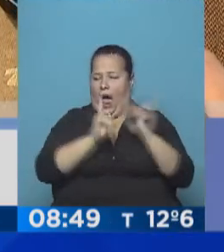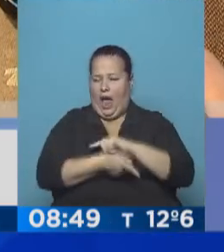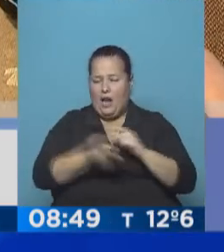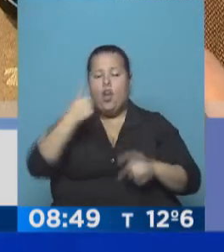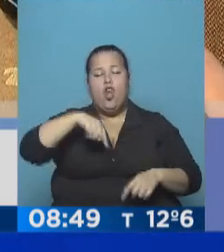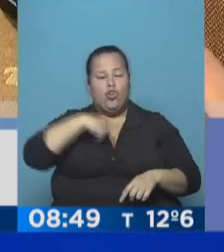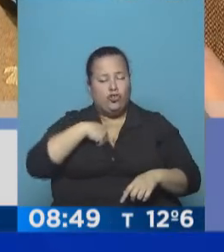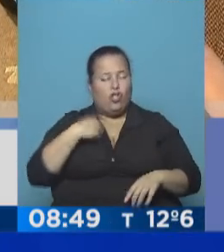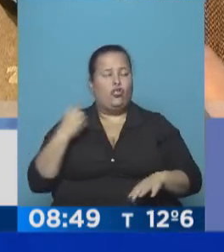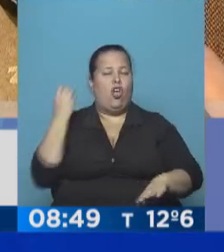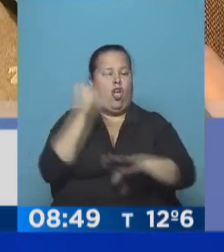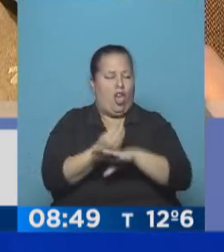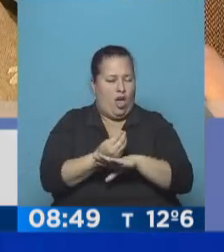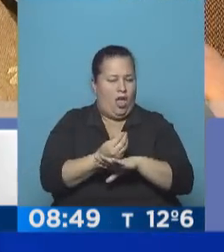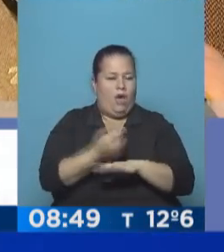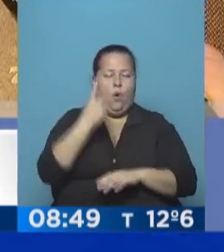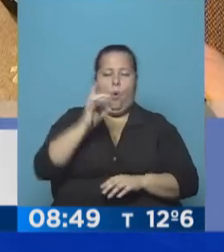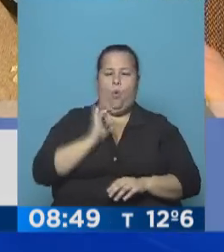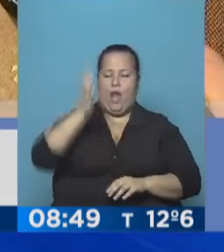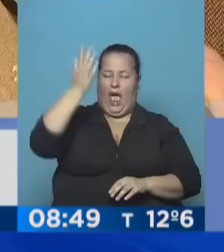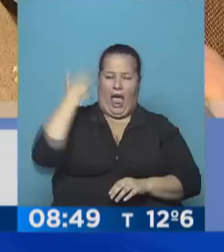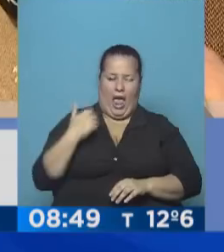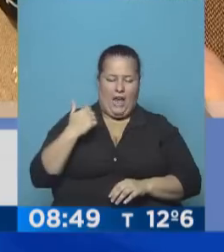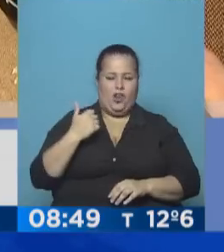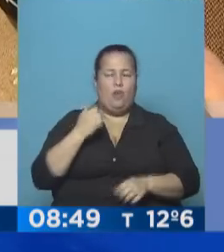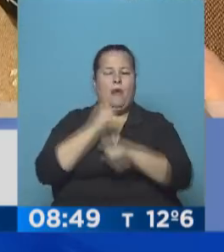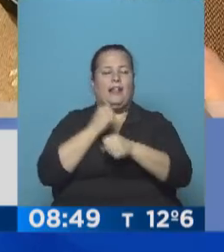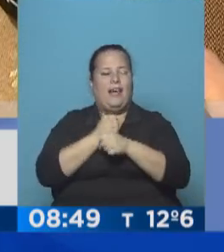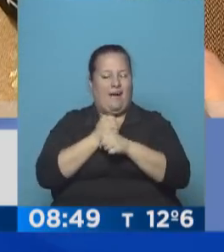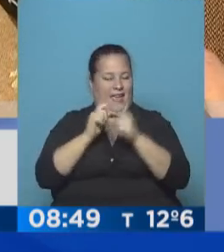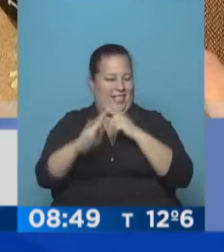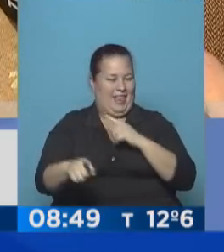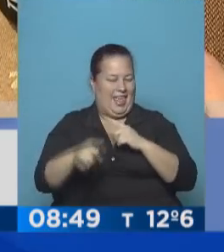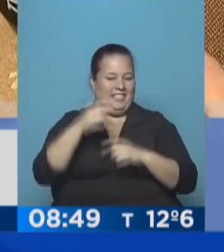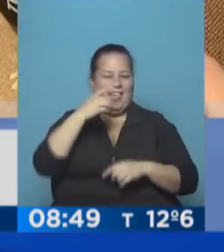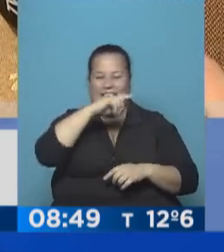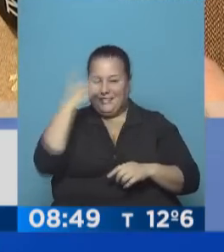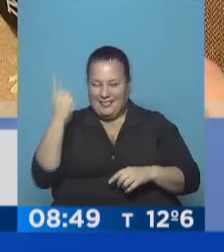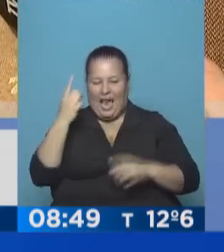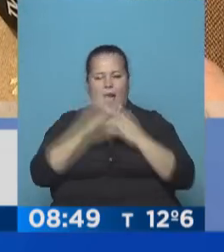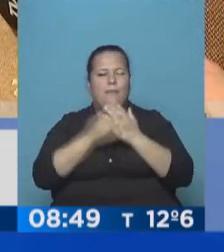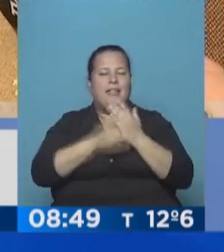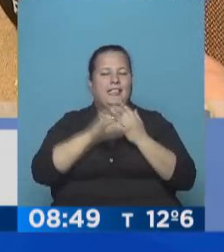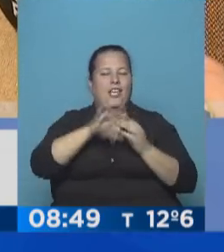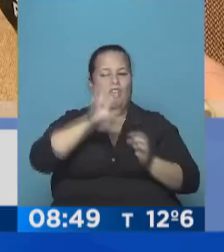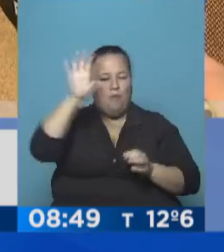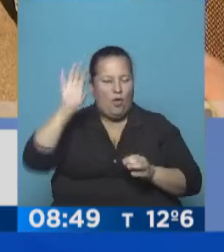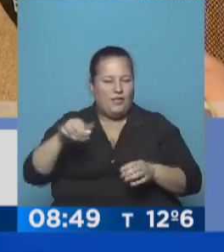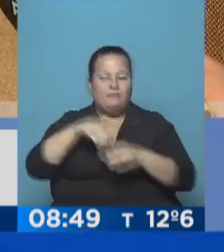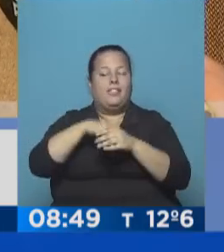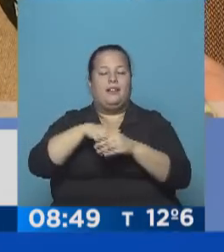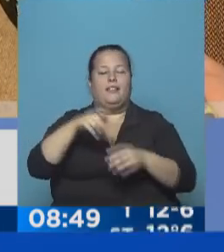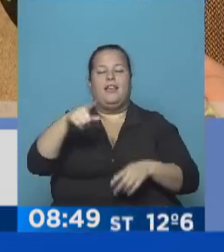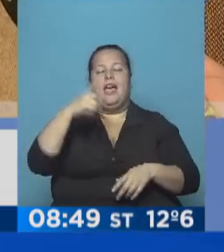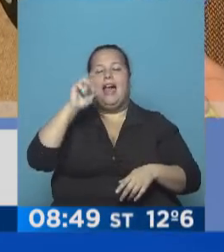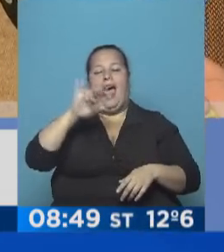cuando nosotros tomamos hace más de un año la operación directa de parte del Estado, del Ministerio del Interior, en la cabeza de Florencio Randazzo,